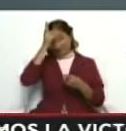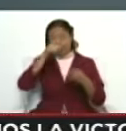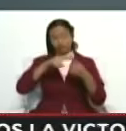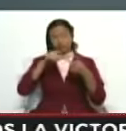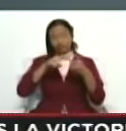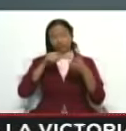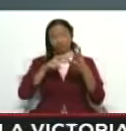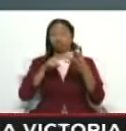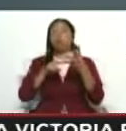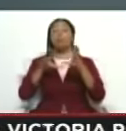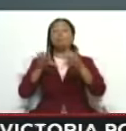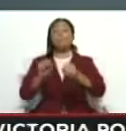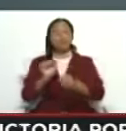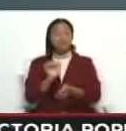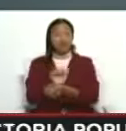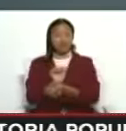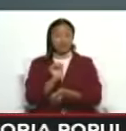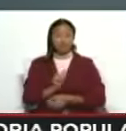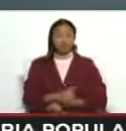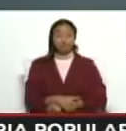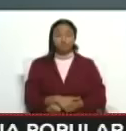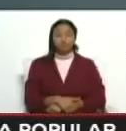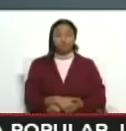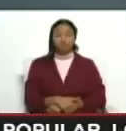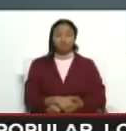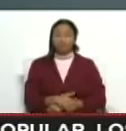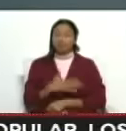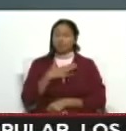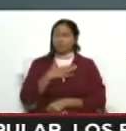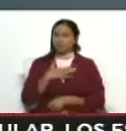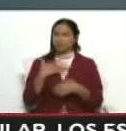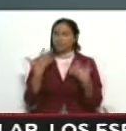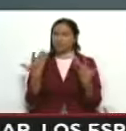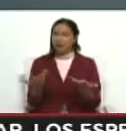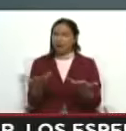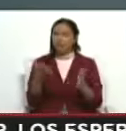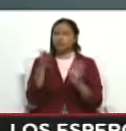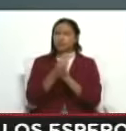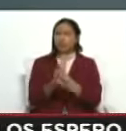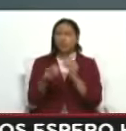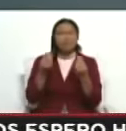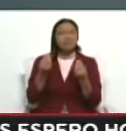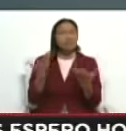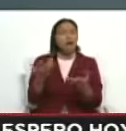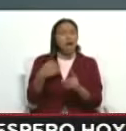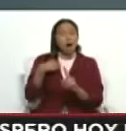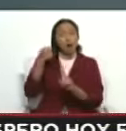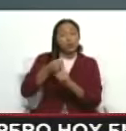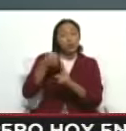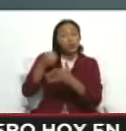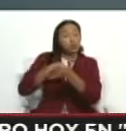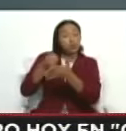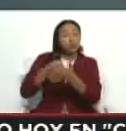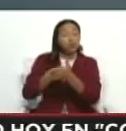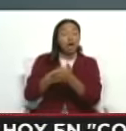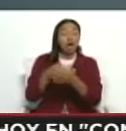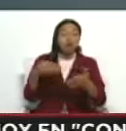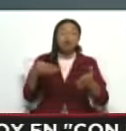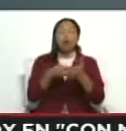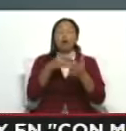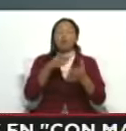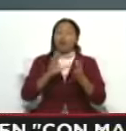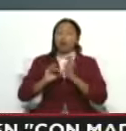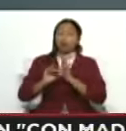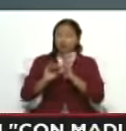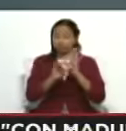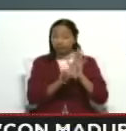quiero destacar, si nos vamos a una línea de acción mayor de lo que es la lucha contra la corrupción, este Ministerio Público ha imputado